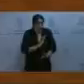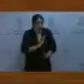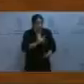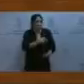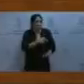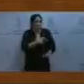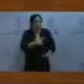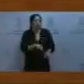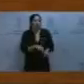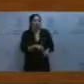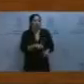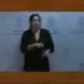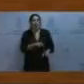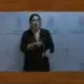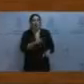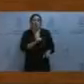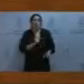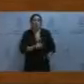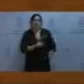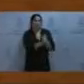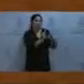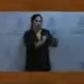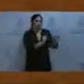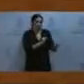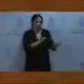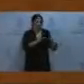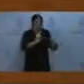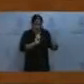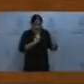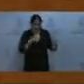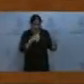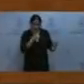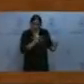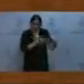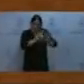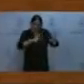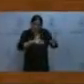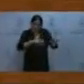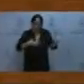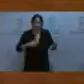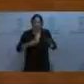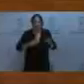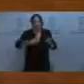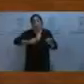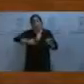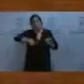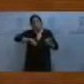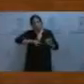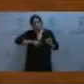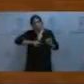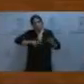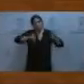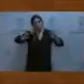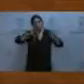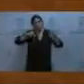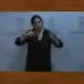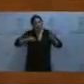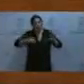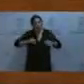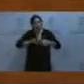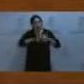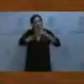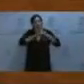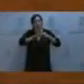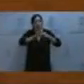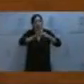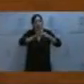una cuestión personal. Hace usted que no lo es, se lo aseguro, ¿no? Pero nosotros tenemos una posición en todo este tema muy lejana